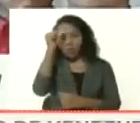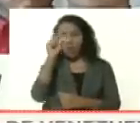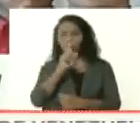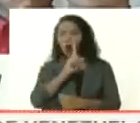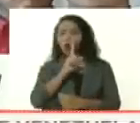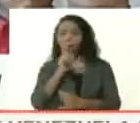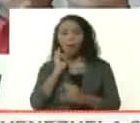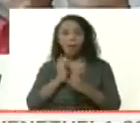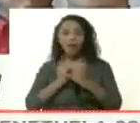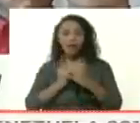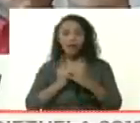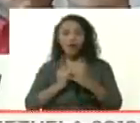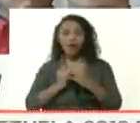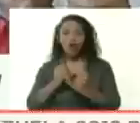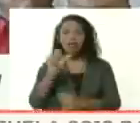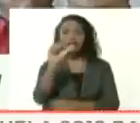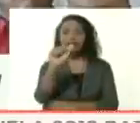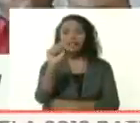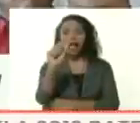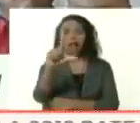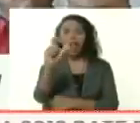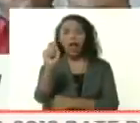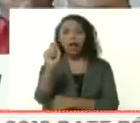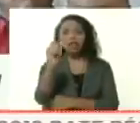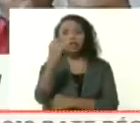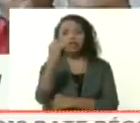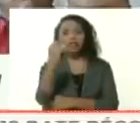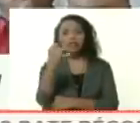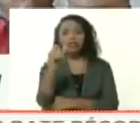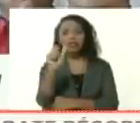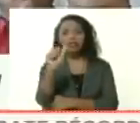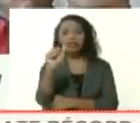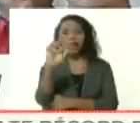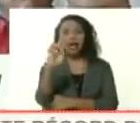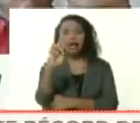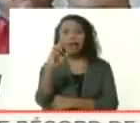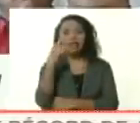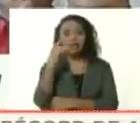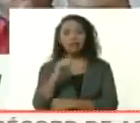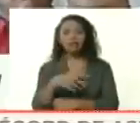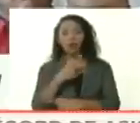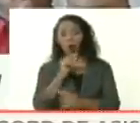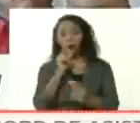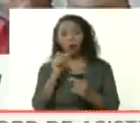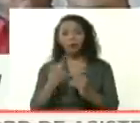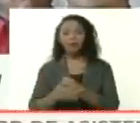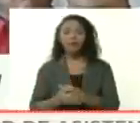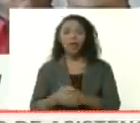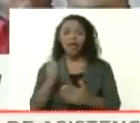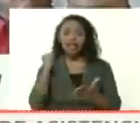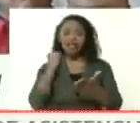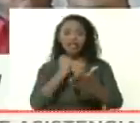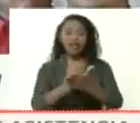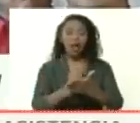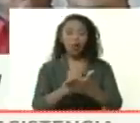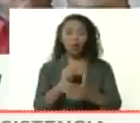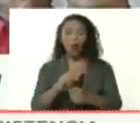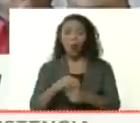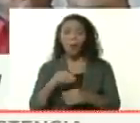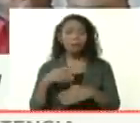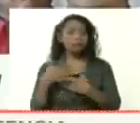militante revolucionario. Las residencias de la ULA llevan el nombre de Domingo Salazar, asesinado